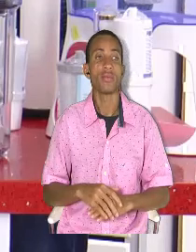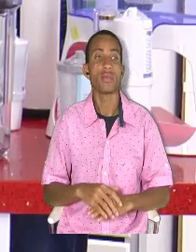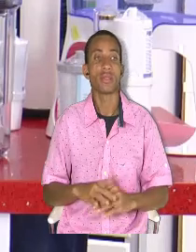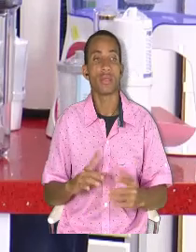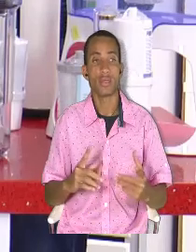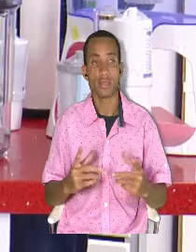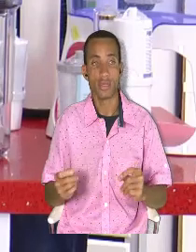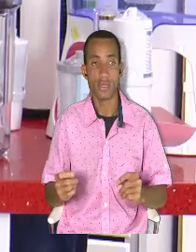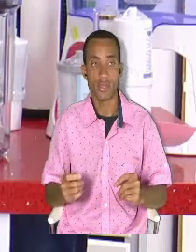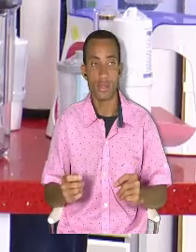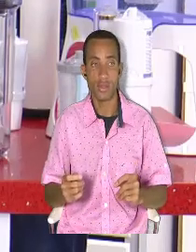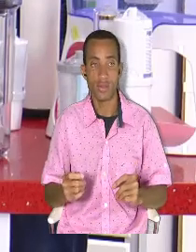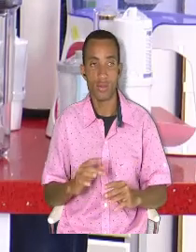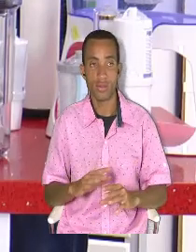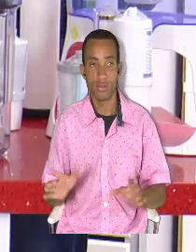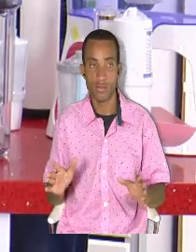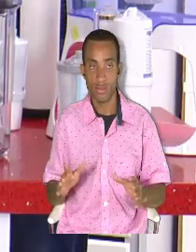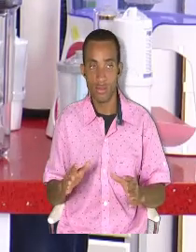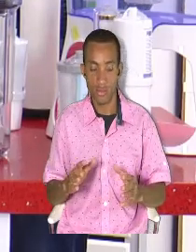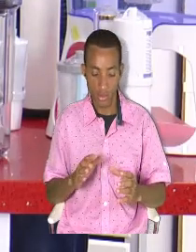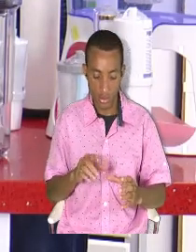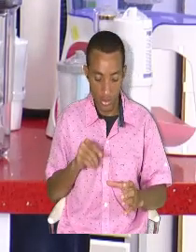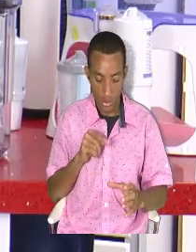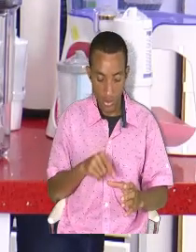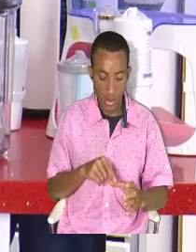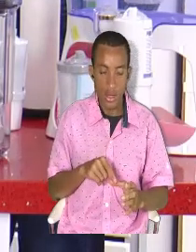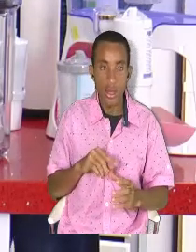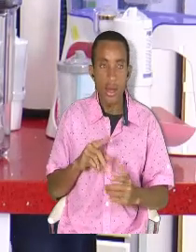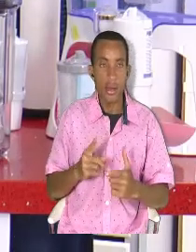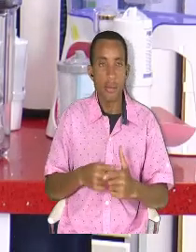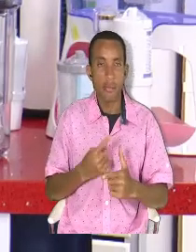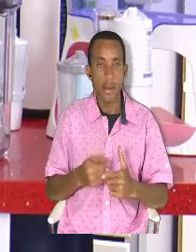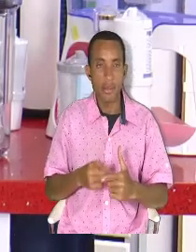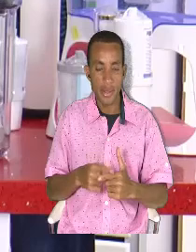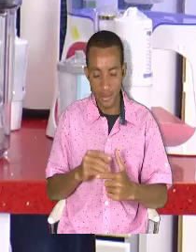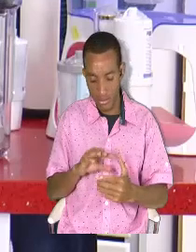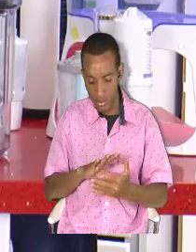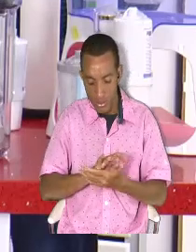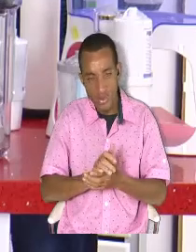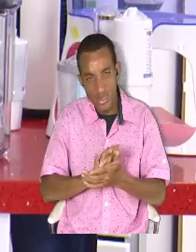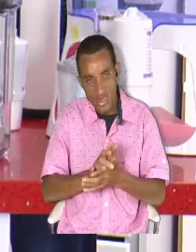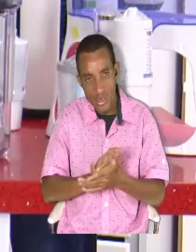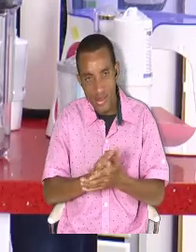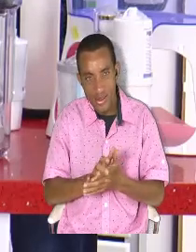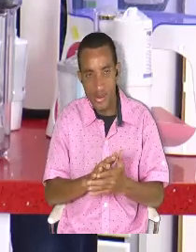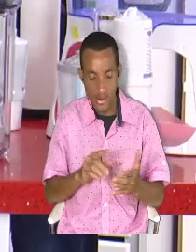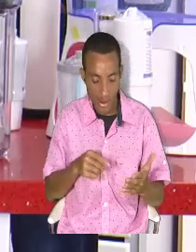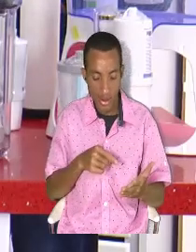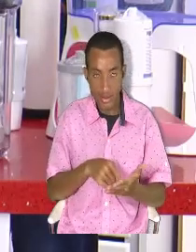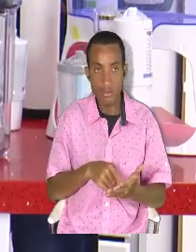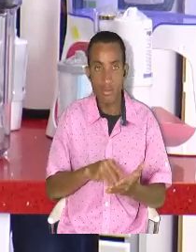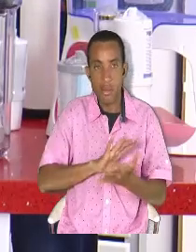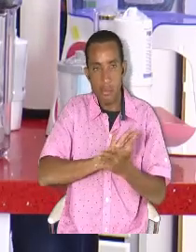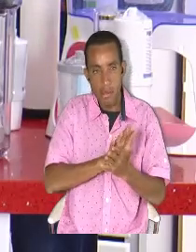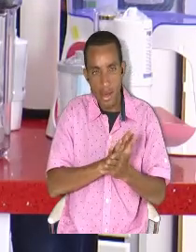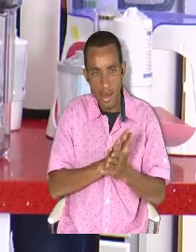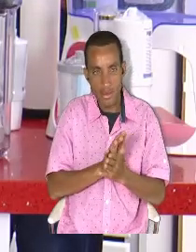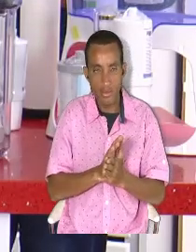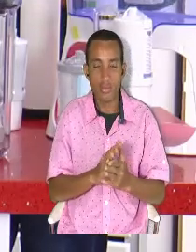viene prelisto, ¿sí? Lo pueden marcar, por favor. Este puré lo traje ya preparado para ahorrarme este